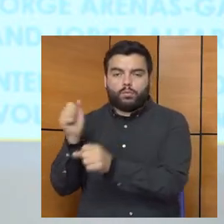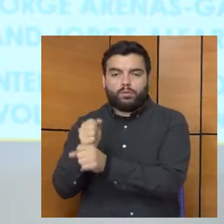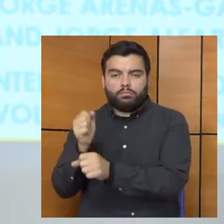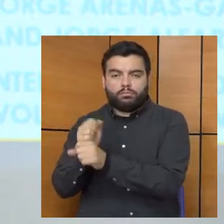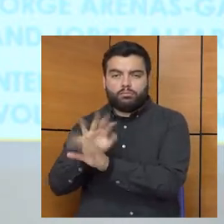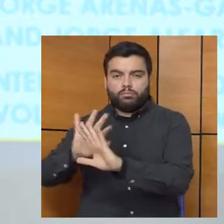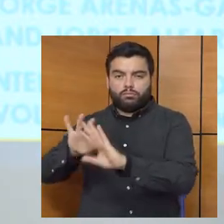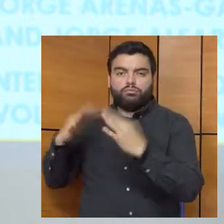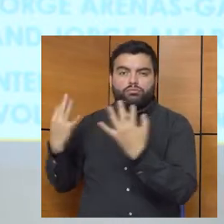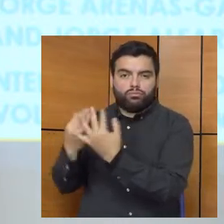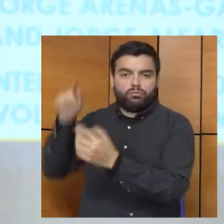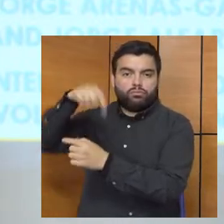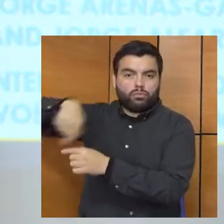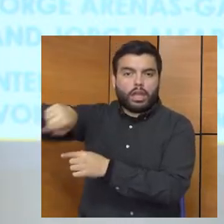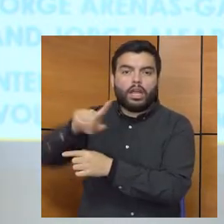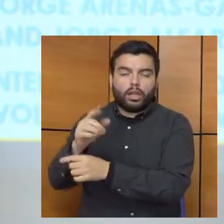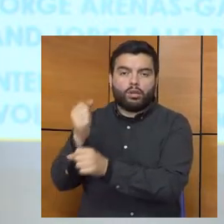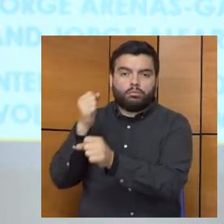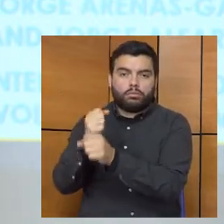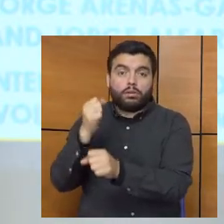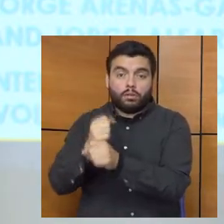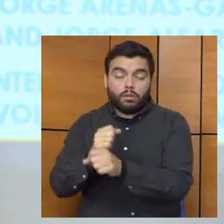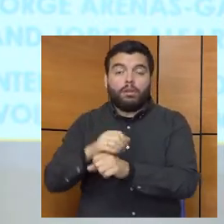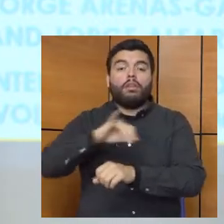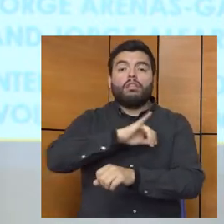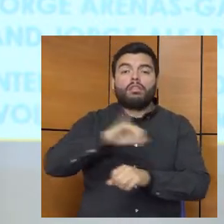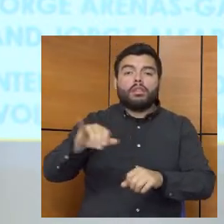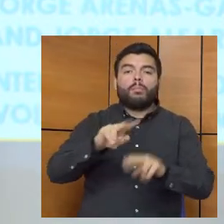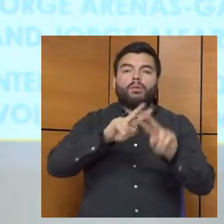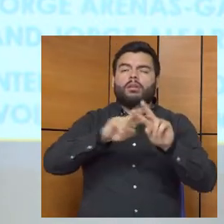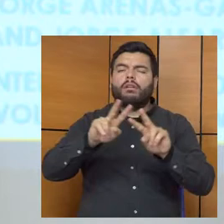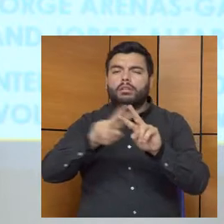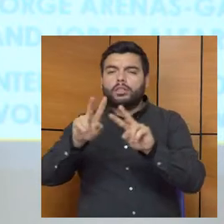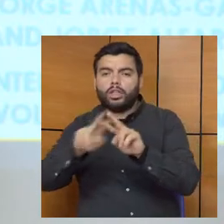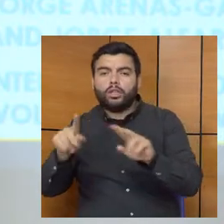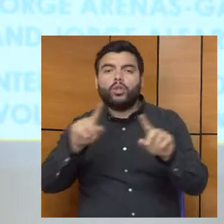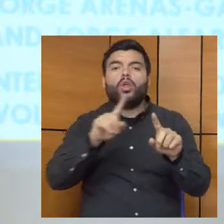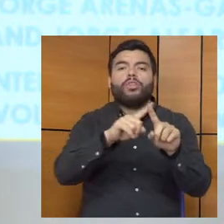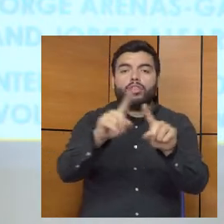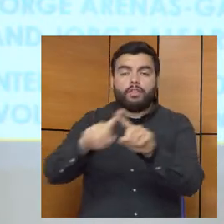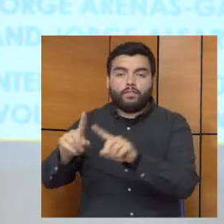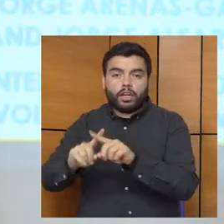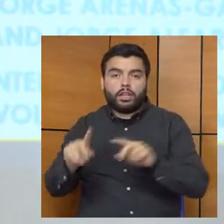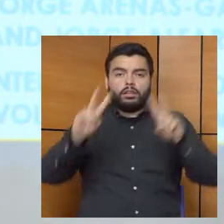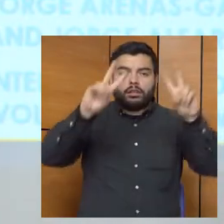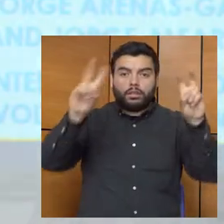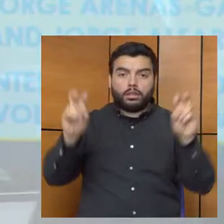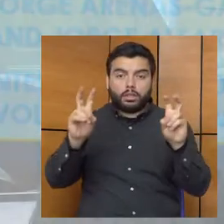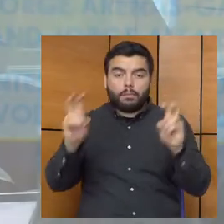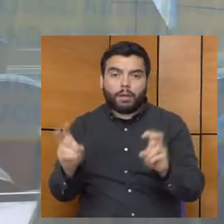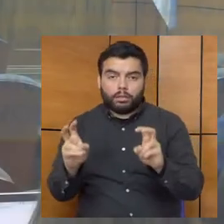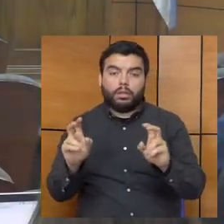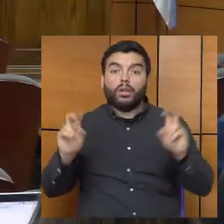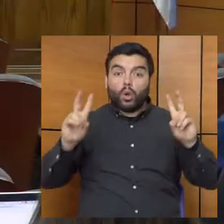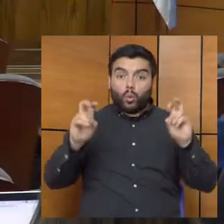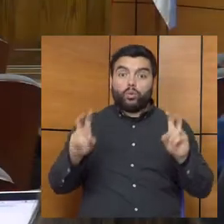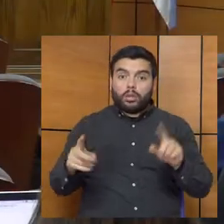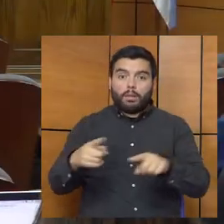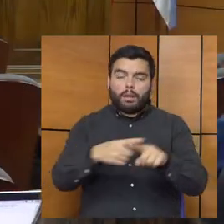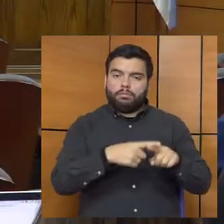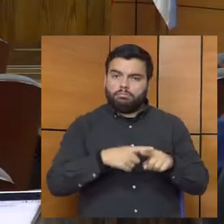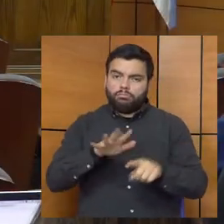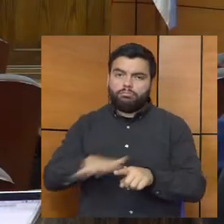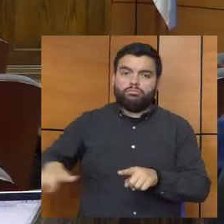pues aplicando distintas técnicas, distintos fenómenos a este problema social, que puede ser la brecha